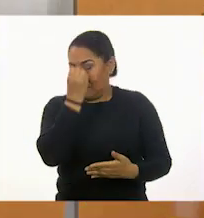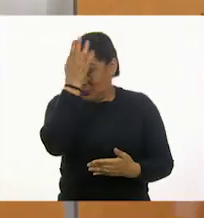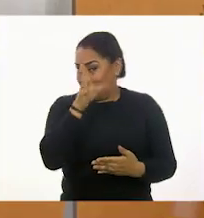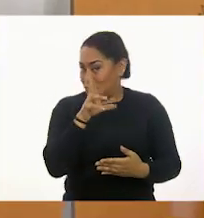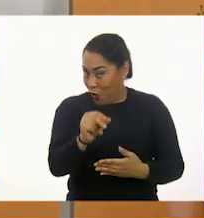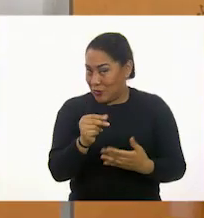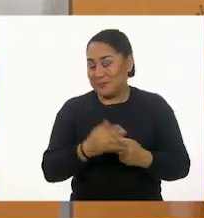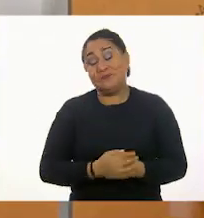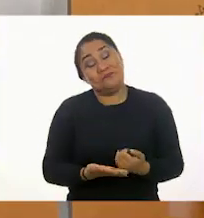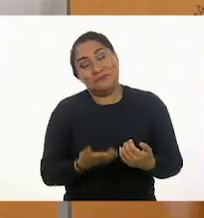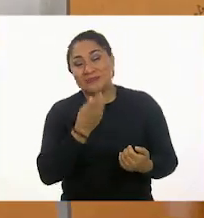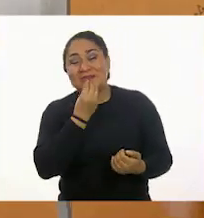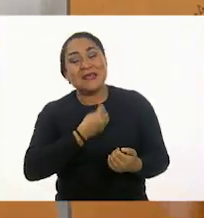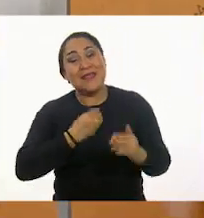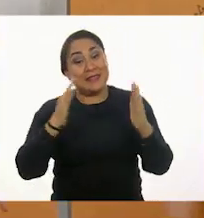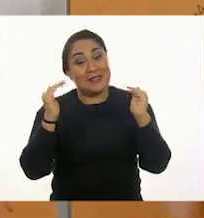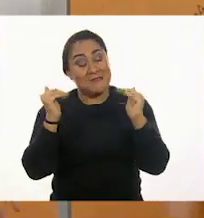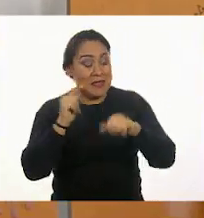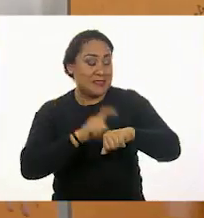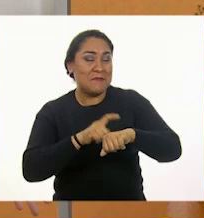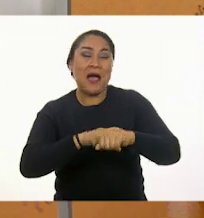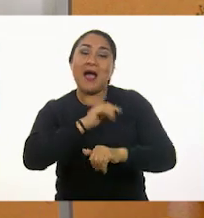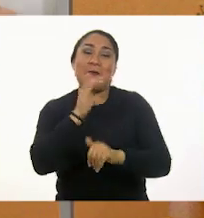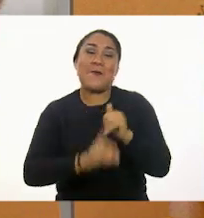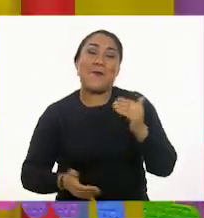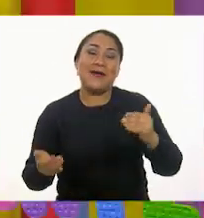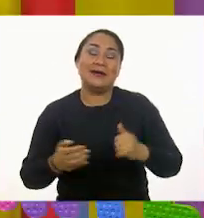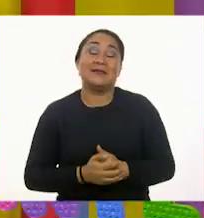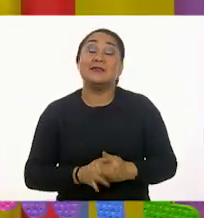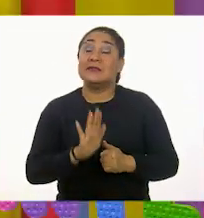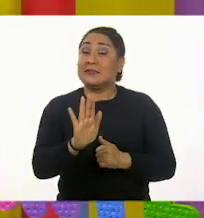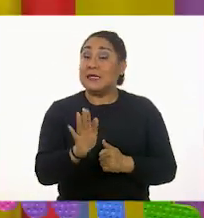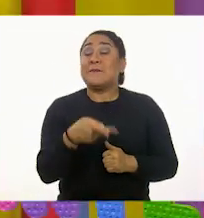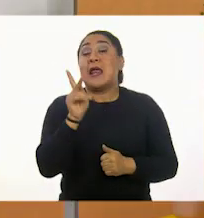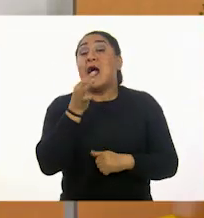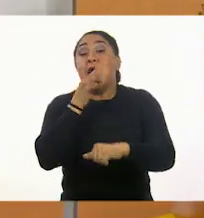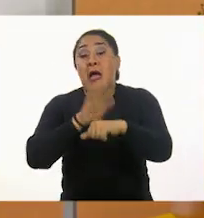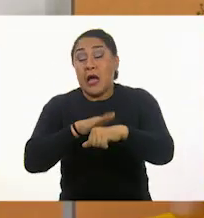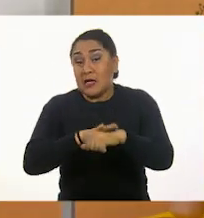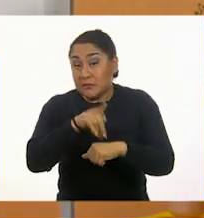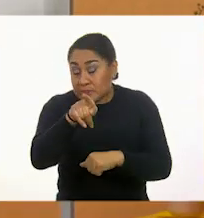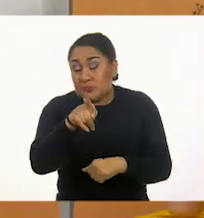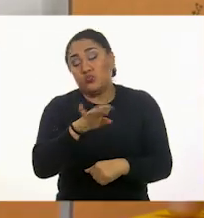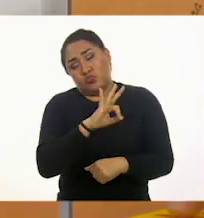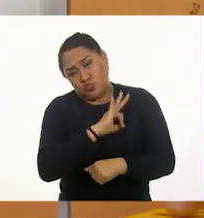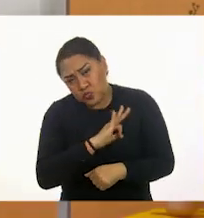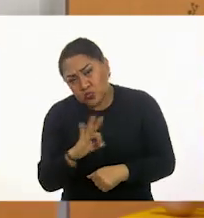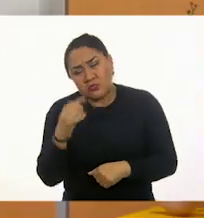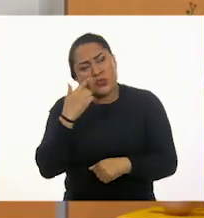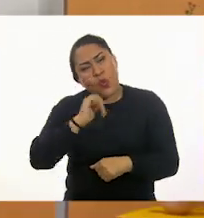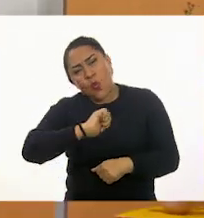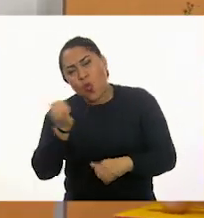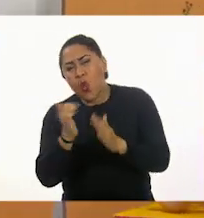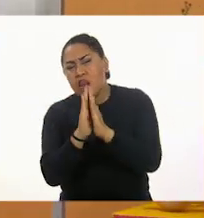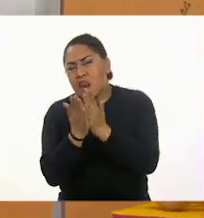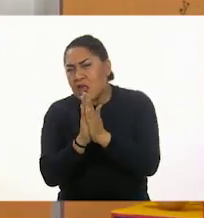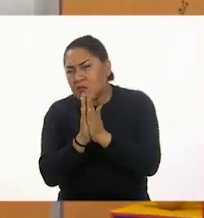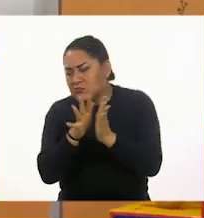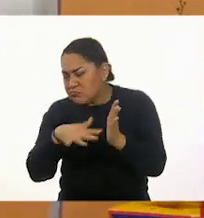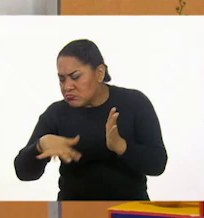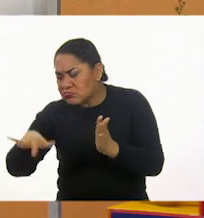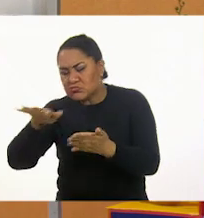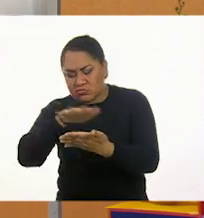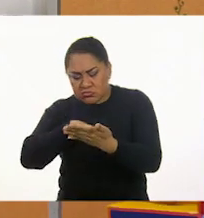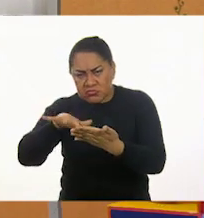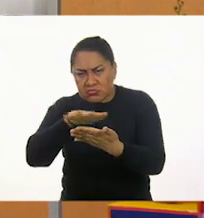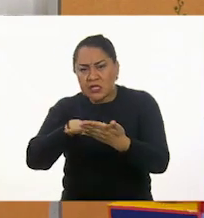Bueno, tenemos que despedirnos porque el tiempo se nos acabó. muy bien. Pero a ti te recuerdo que si te es posible, consulta otros libros y comenta